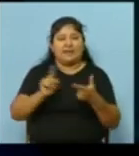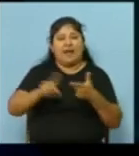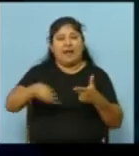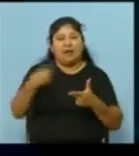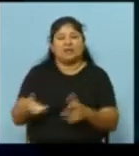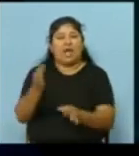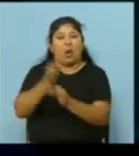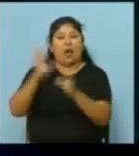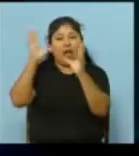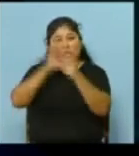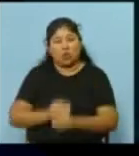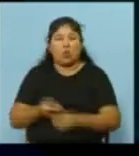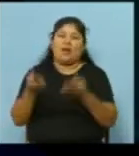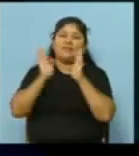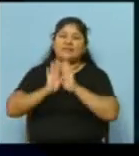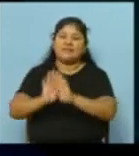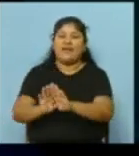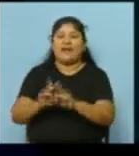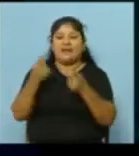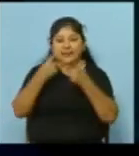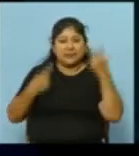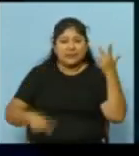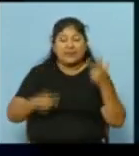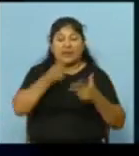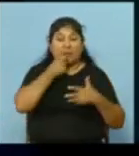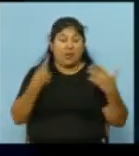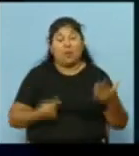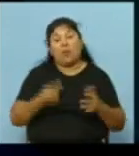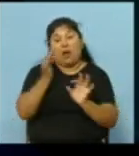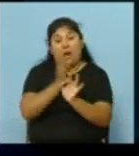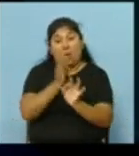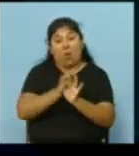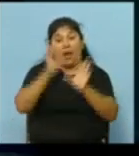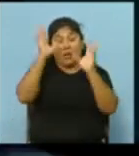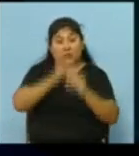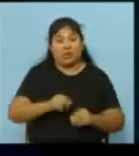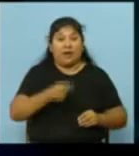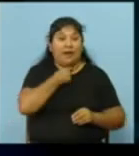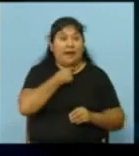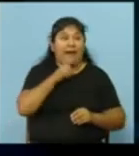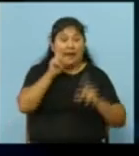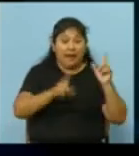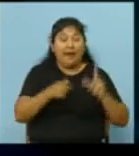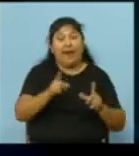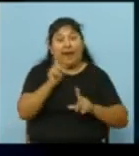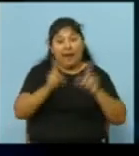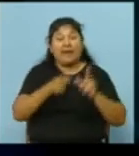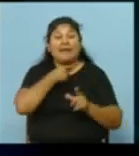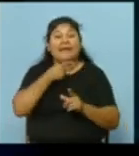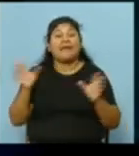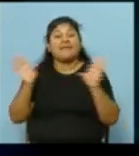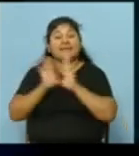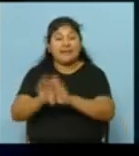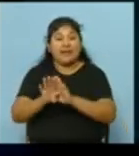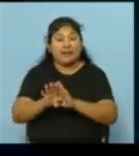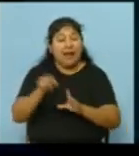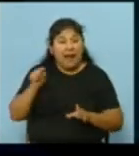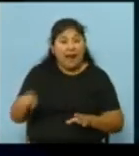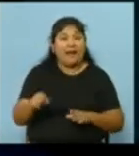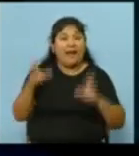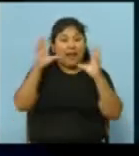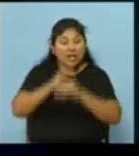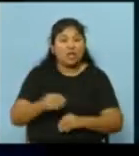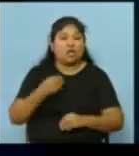que muchas a muchas de estas escuelas asisten jóvenes trabajadoras y trabajadores que hacen un